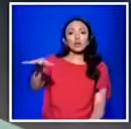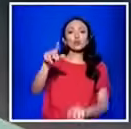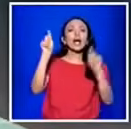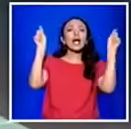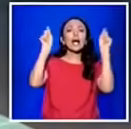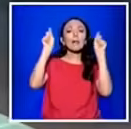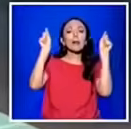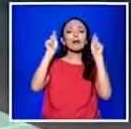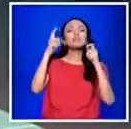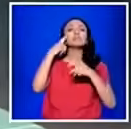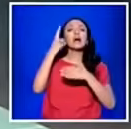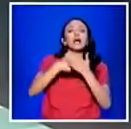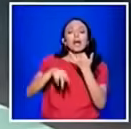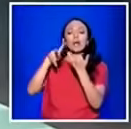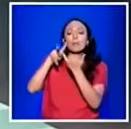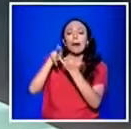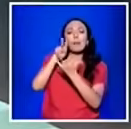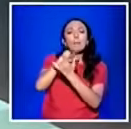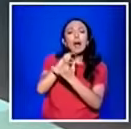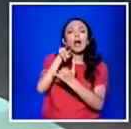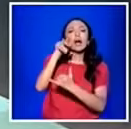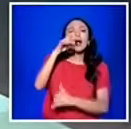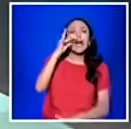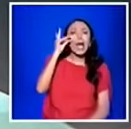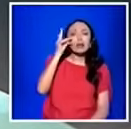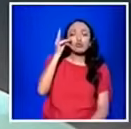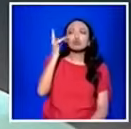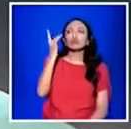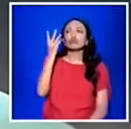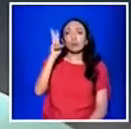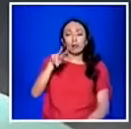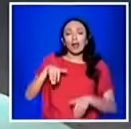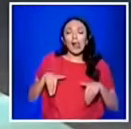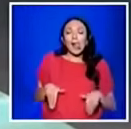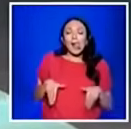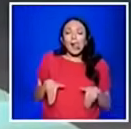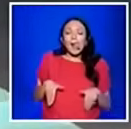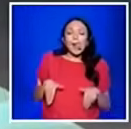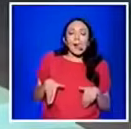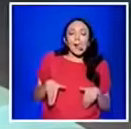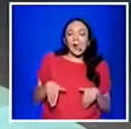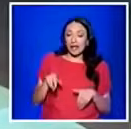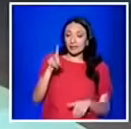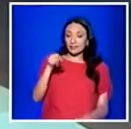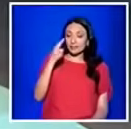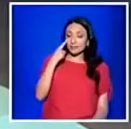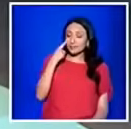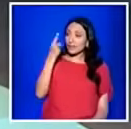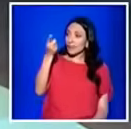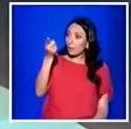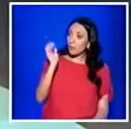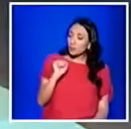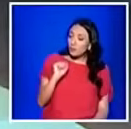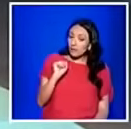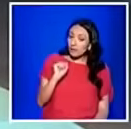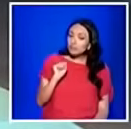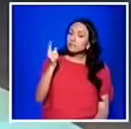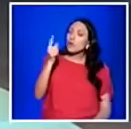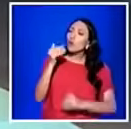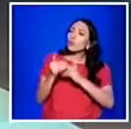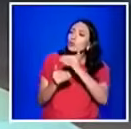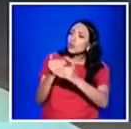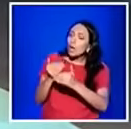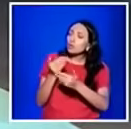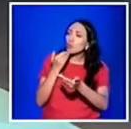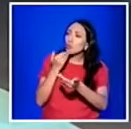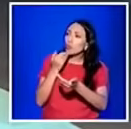a perros y gatos. Ahí se encuentra Alex Pila para contarnos sobre esta actividad. Alex, cuéntanos un poco el proceso. ¿Y